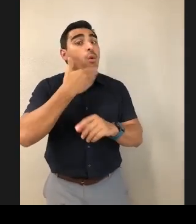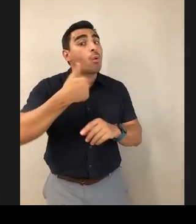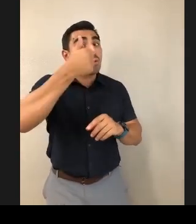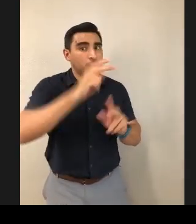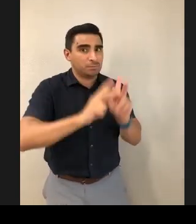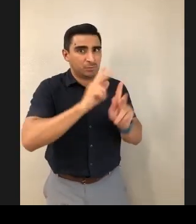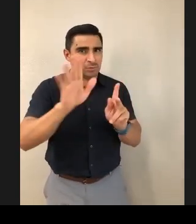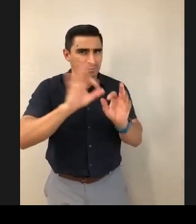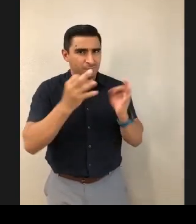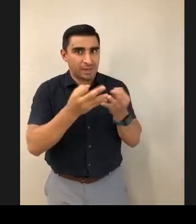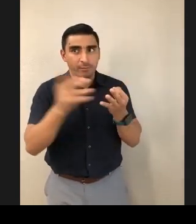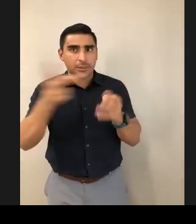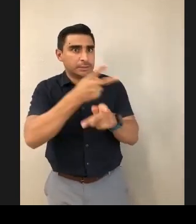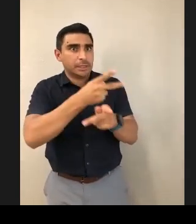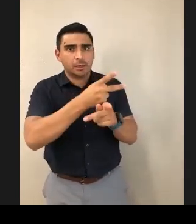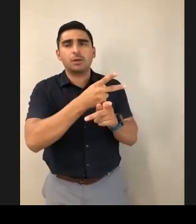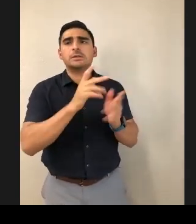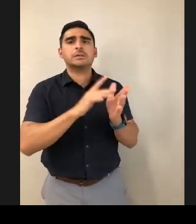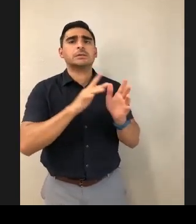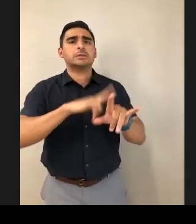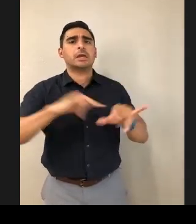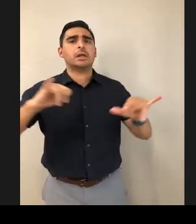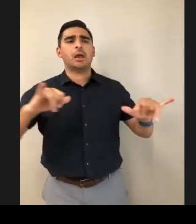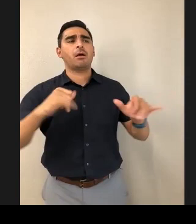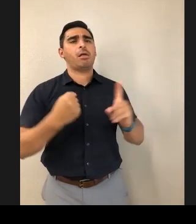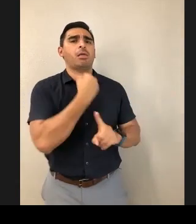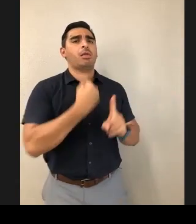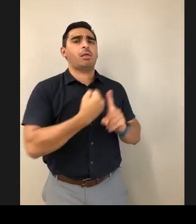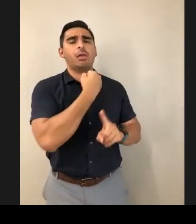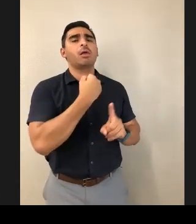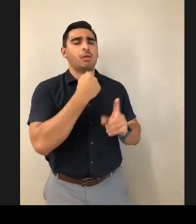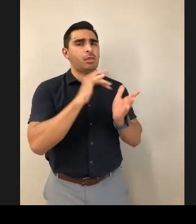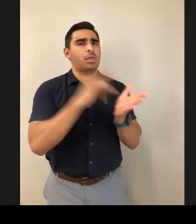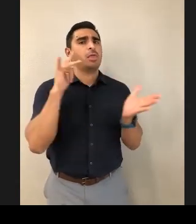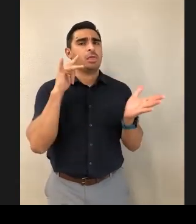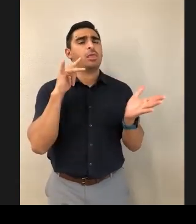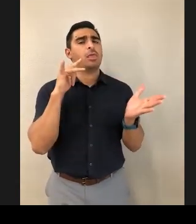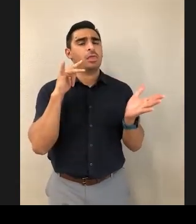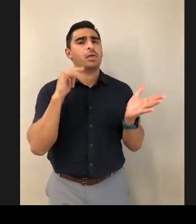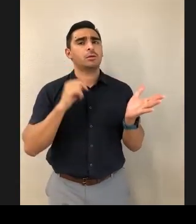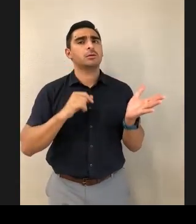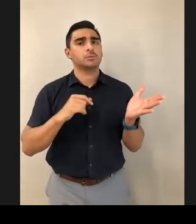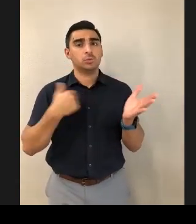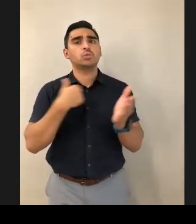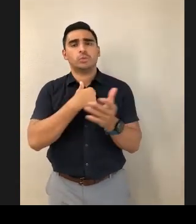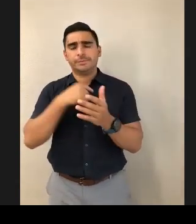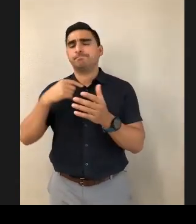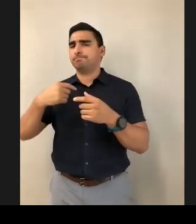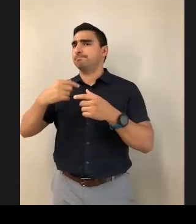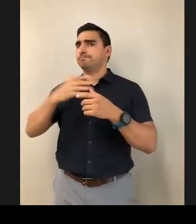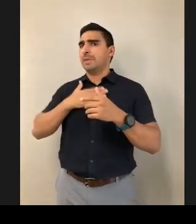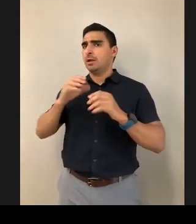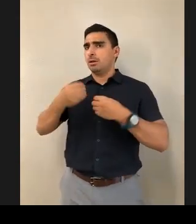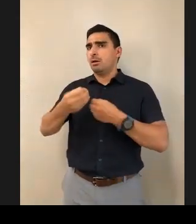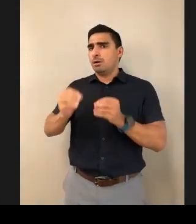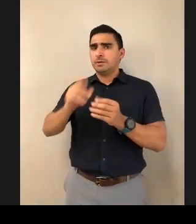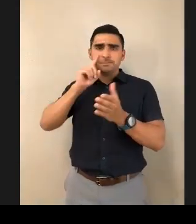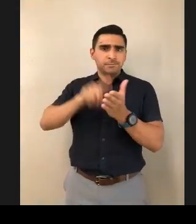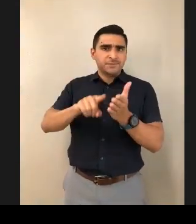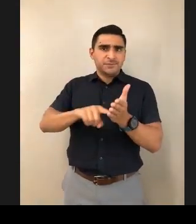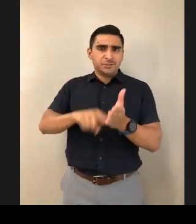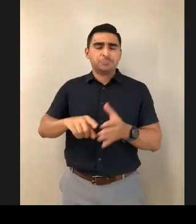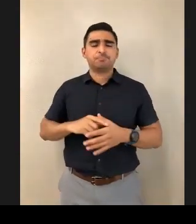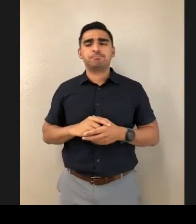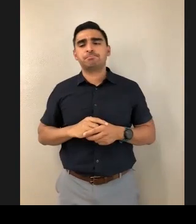hijos, miembros de la familia, quienes supuestamente estaban cuidando. También una de